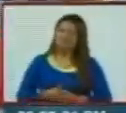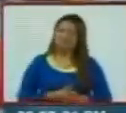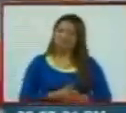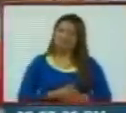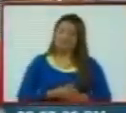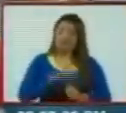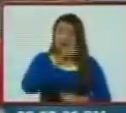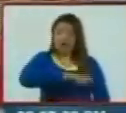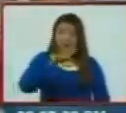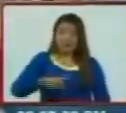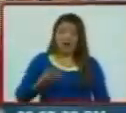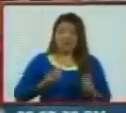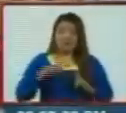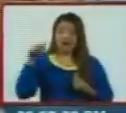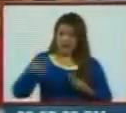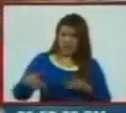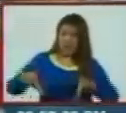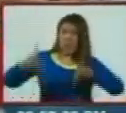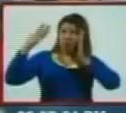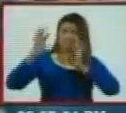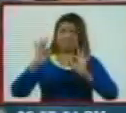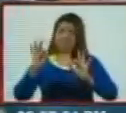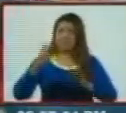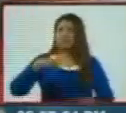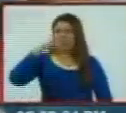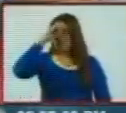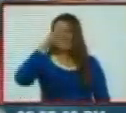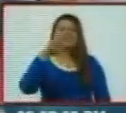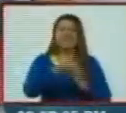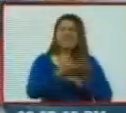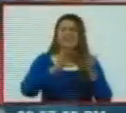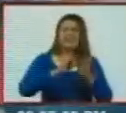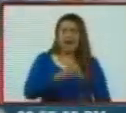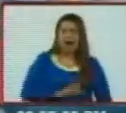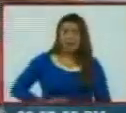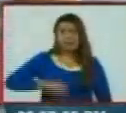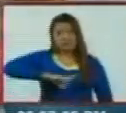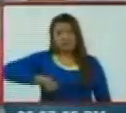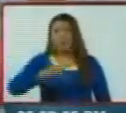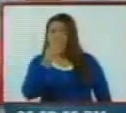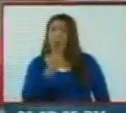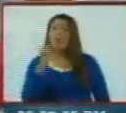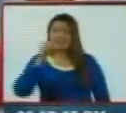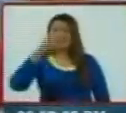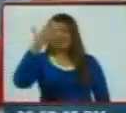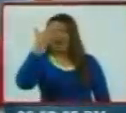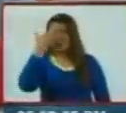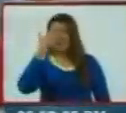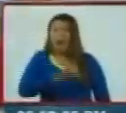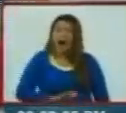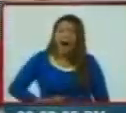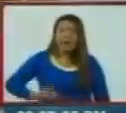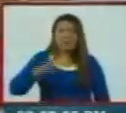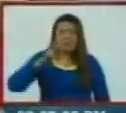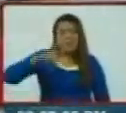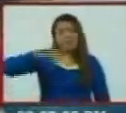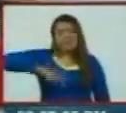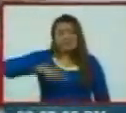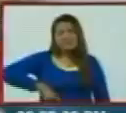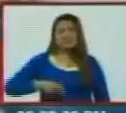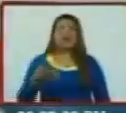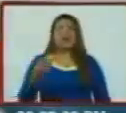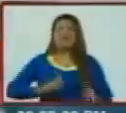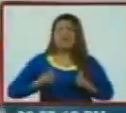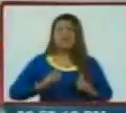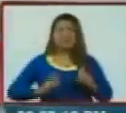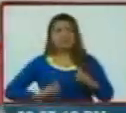gente que vive en la clase media no sabe lo que es pasar hambre. Nosotros los pobres sí, sabemos lo que es pasar hambre, venimos la necesidad, venimos la sosiego, ellos